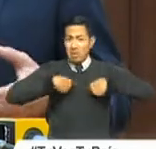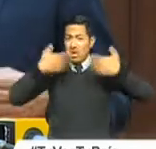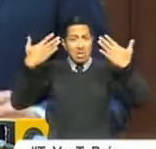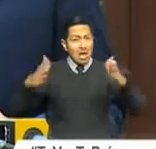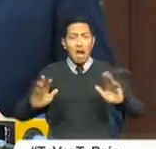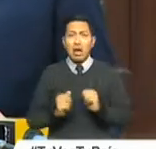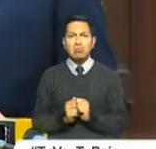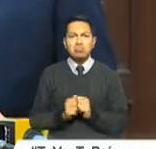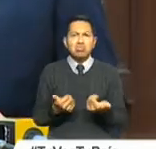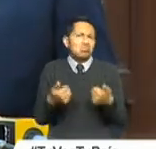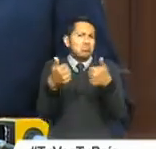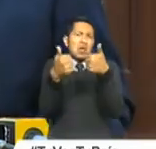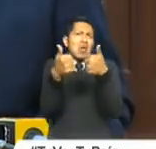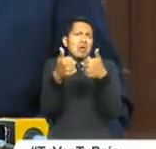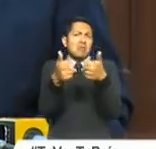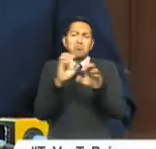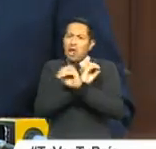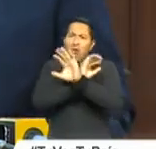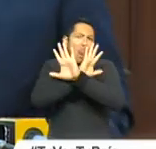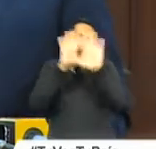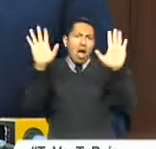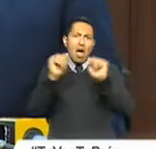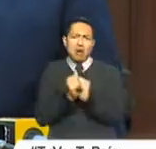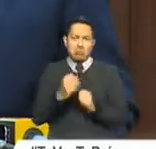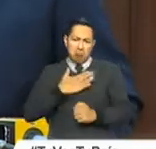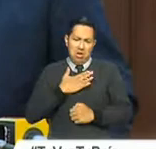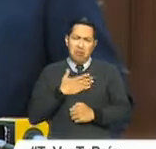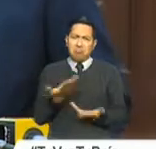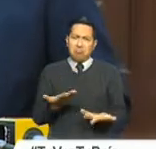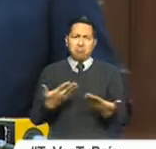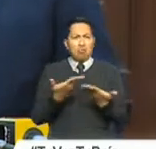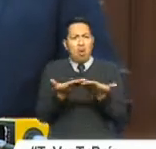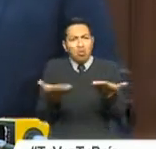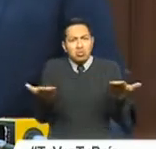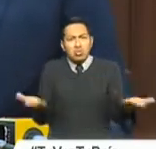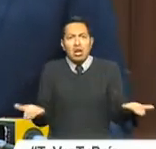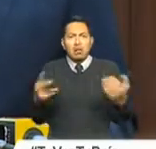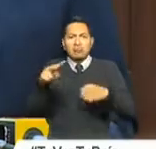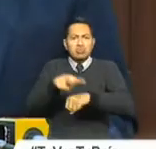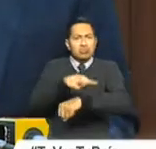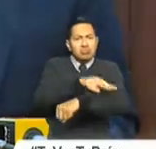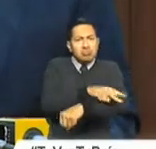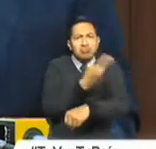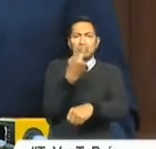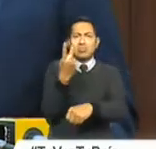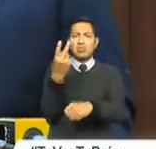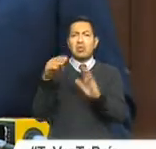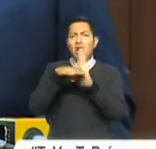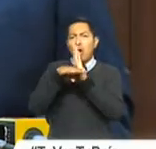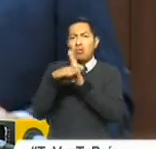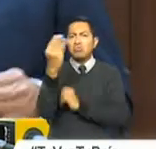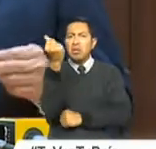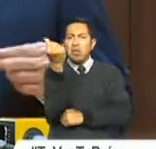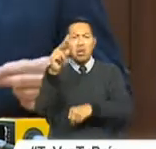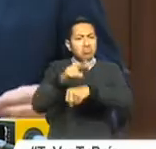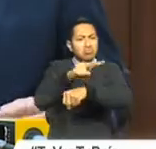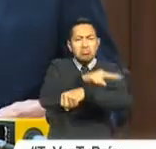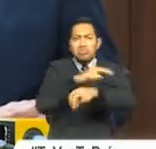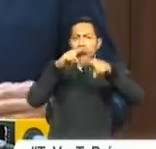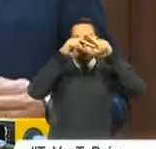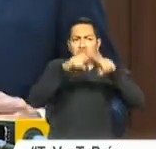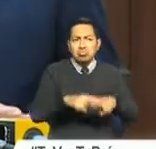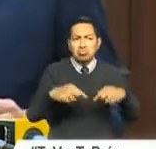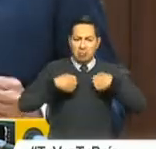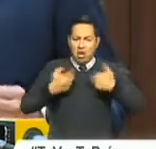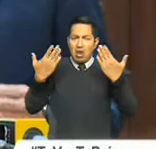servidores públicos. Nuestro patrimonio auditado, nuestras cuentas auditadas, nuestros bienes auditados, como ha sido en mi